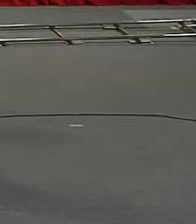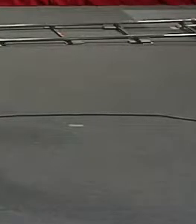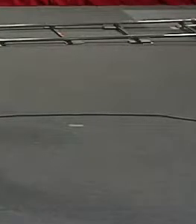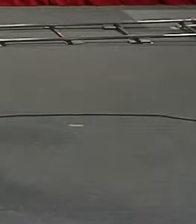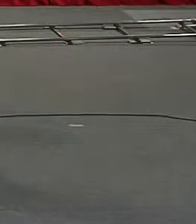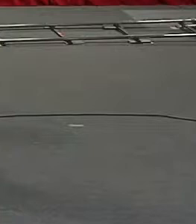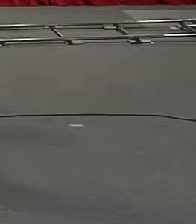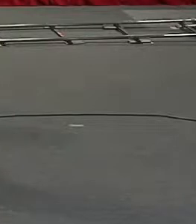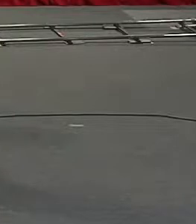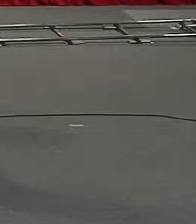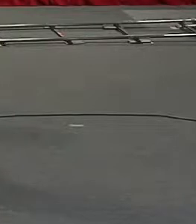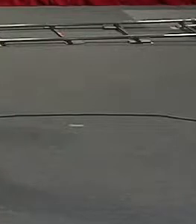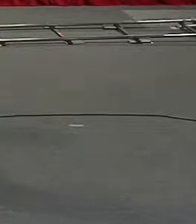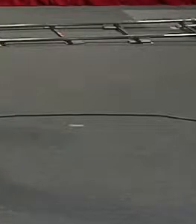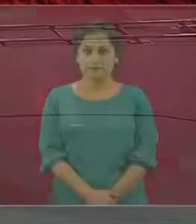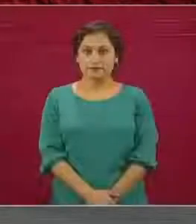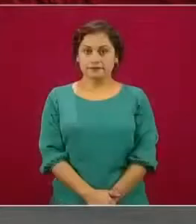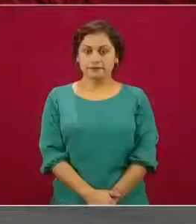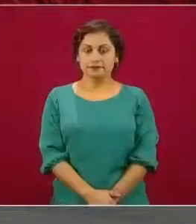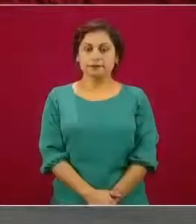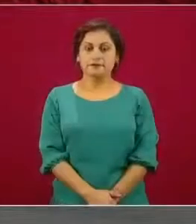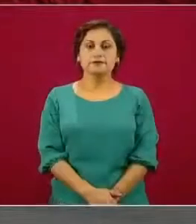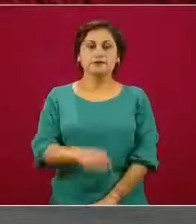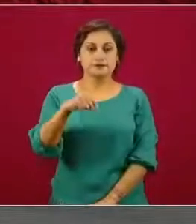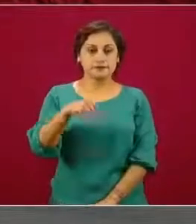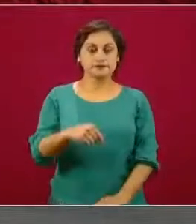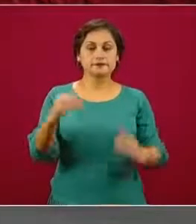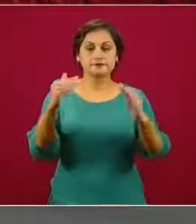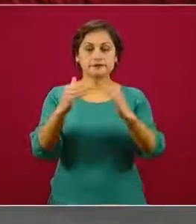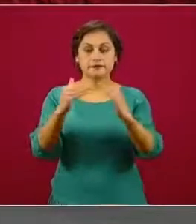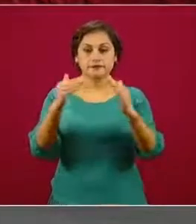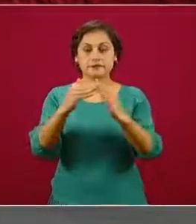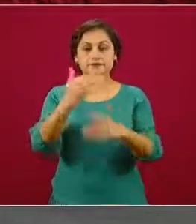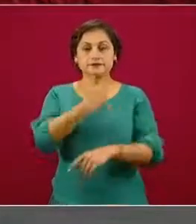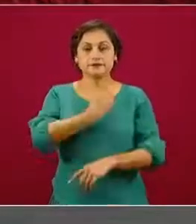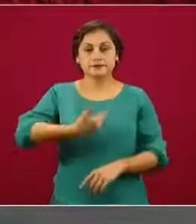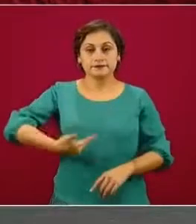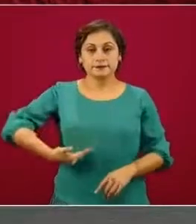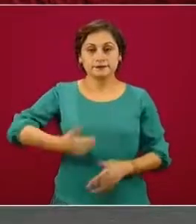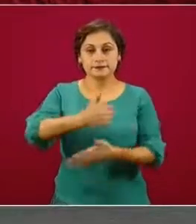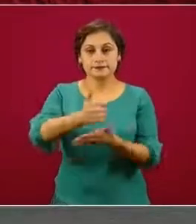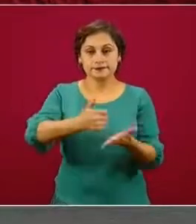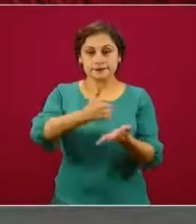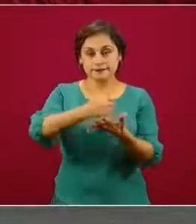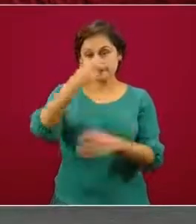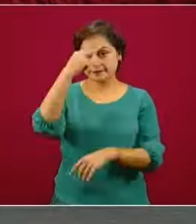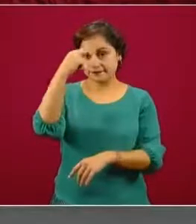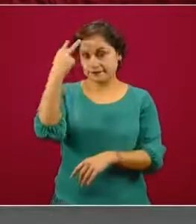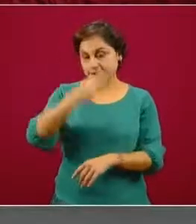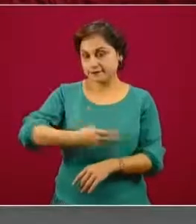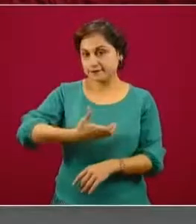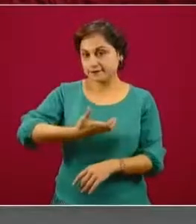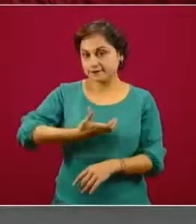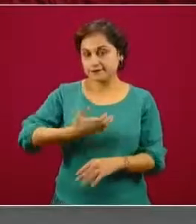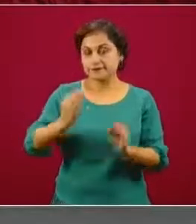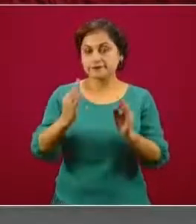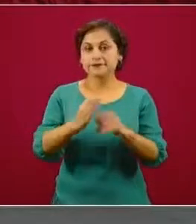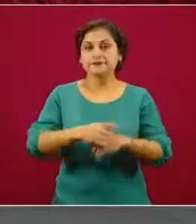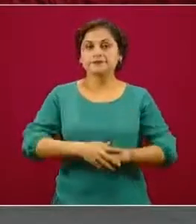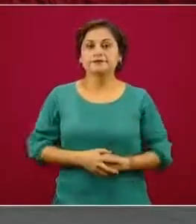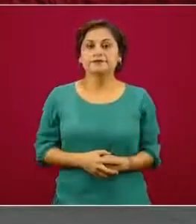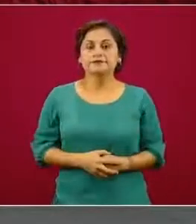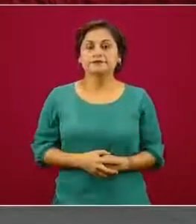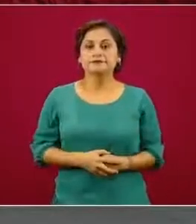punto. Estamos en el Palacio Nacional, en México, en la Ciudad de México, y vamos a iniciar la conferencia de